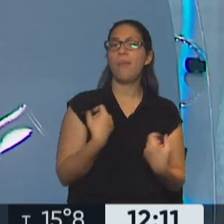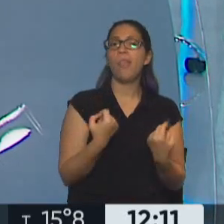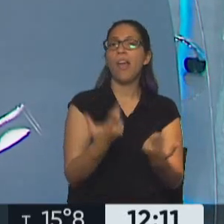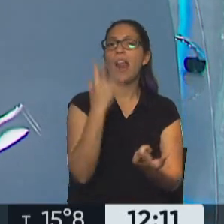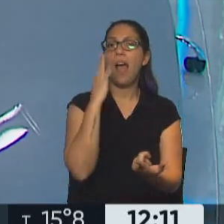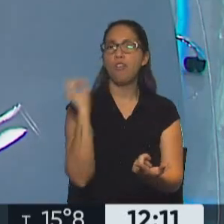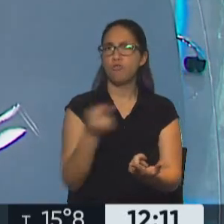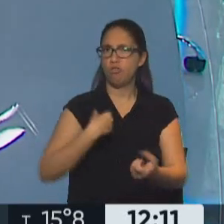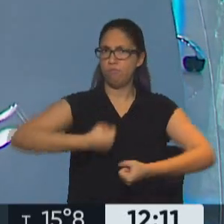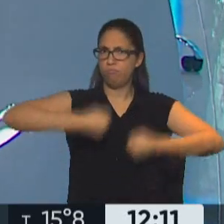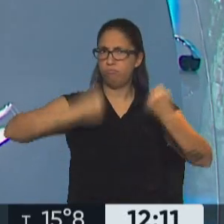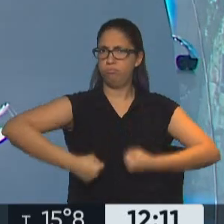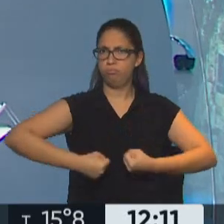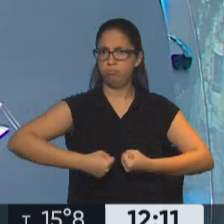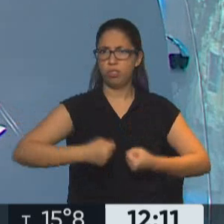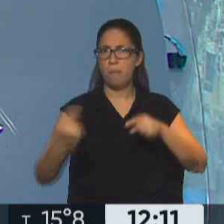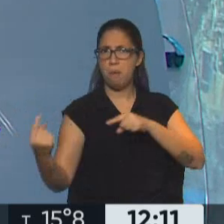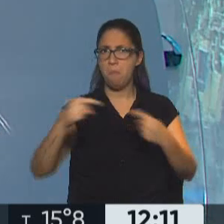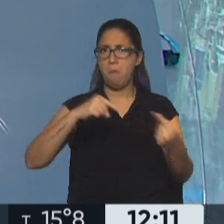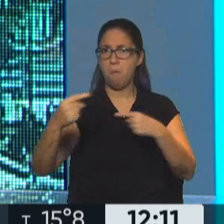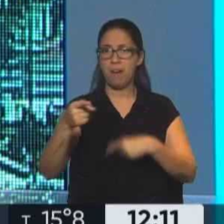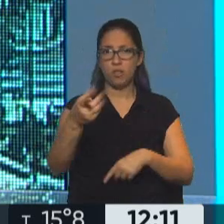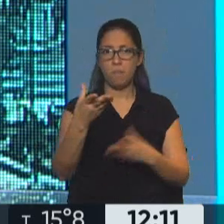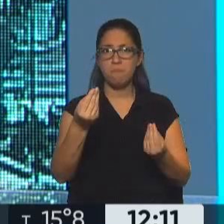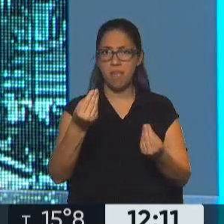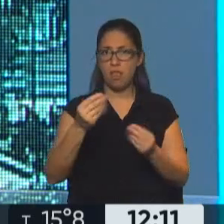vamos por todo. Ahora sí es cierto esto es lo que tengo miedo que pase